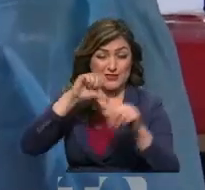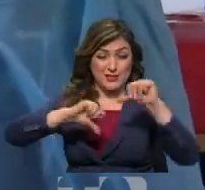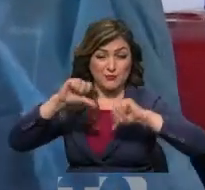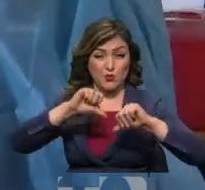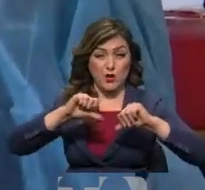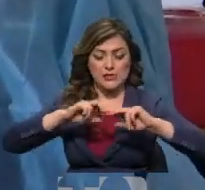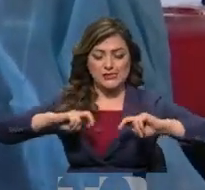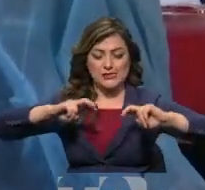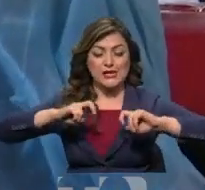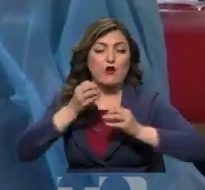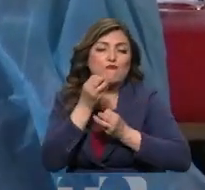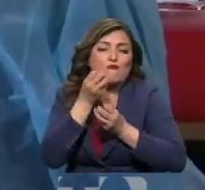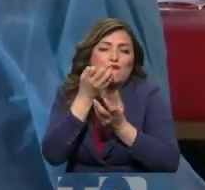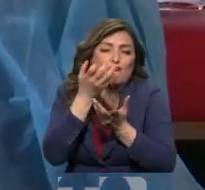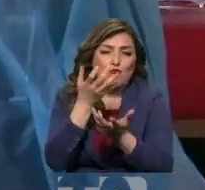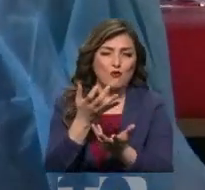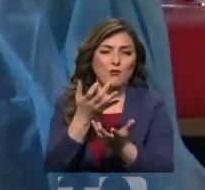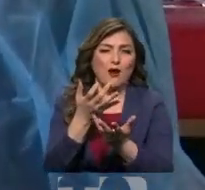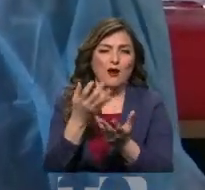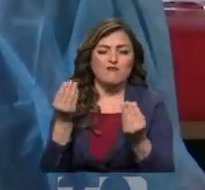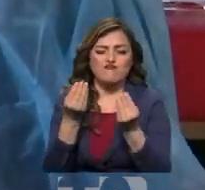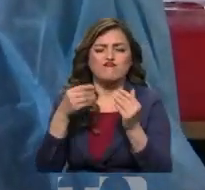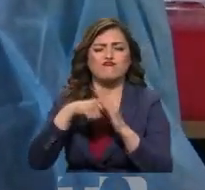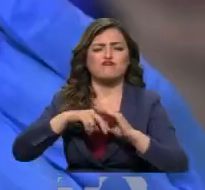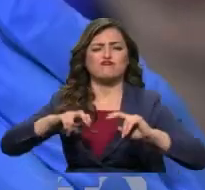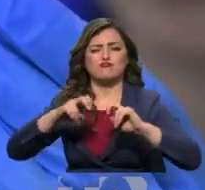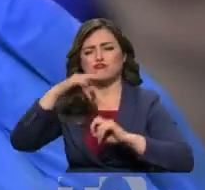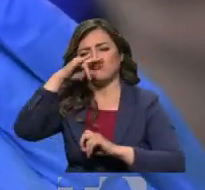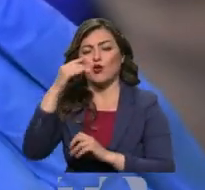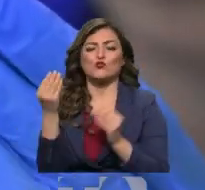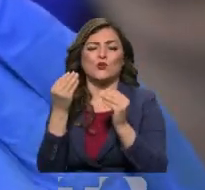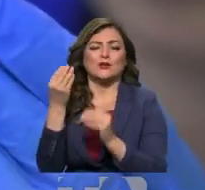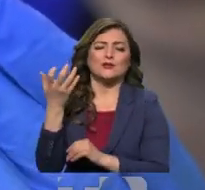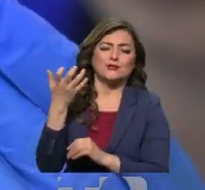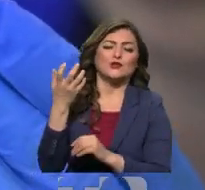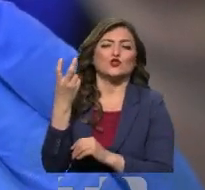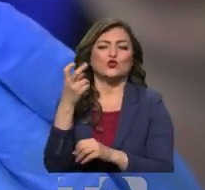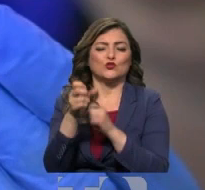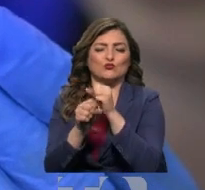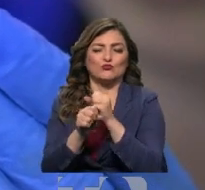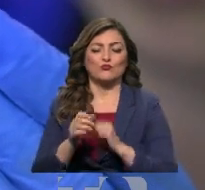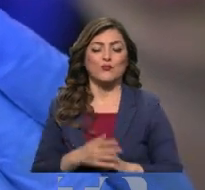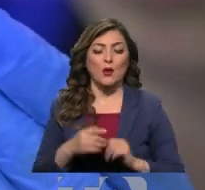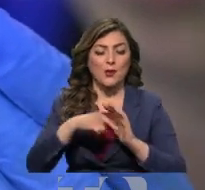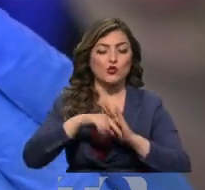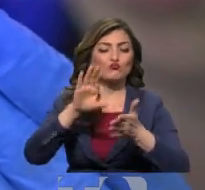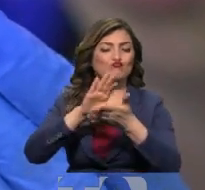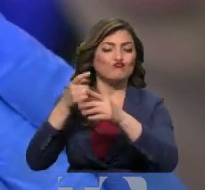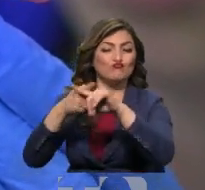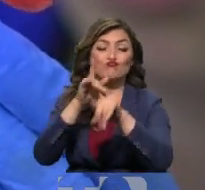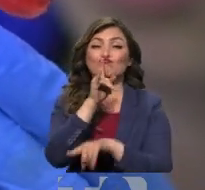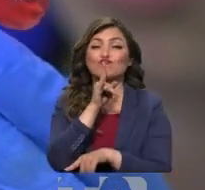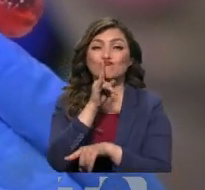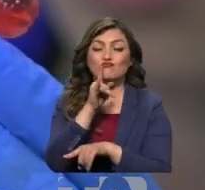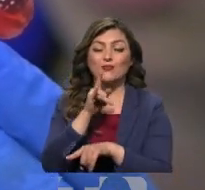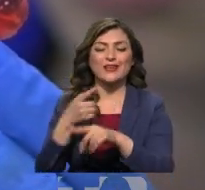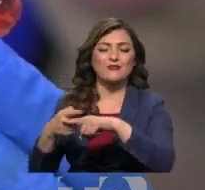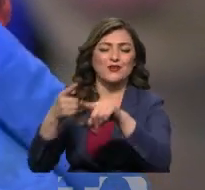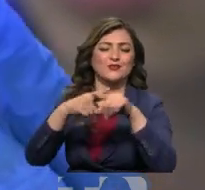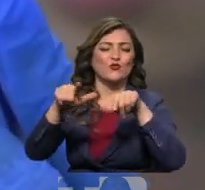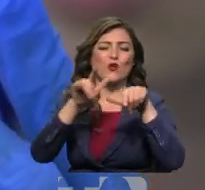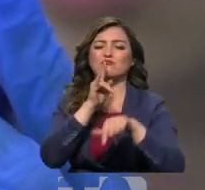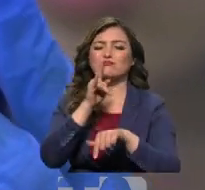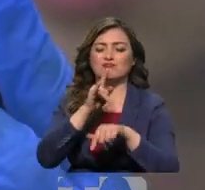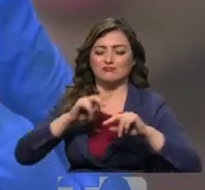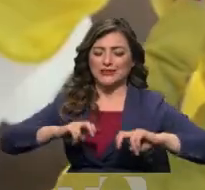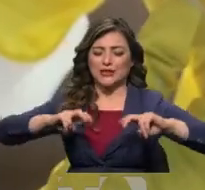niños y adolescentes de entre 12 y 15 años. Los investigadores de la Universidad de Cincinnati y otros centros de investigación de los Estados Unidos concluyeron que de un